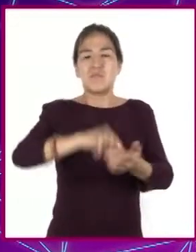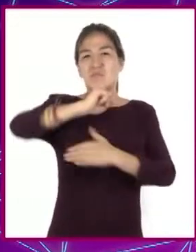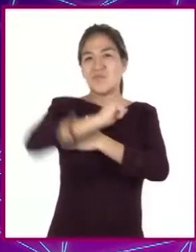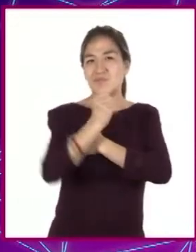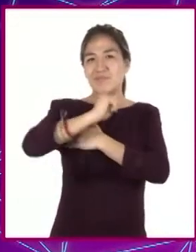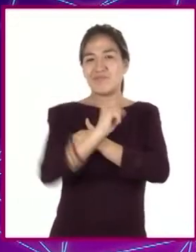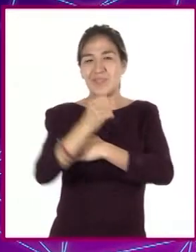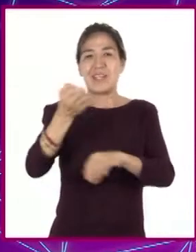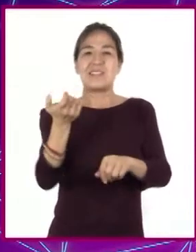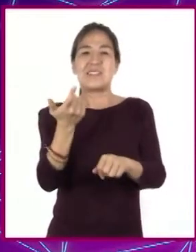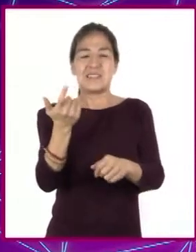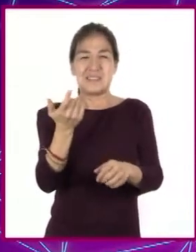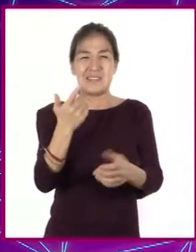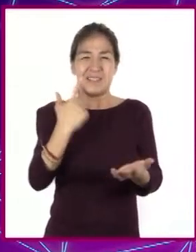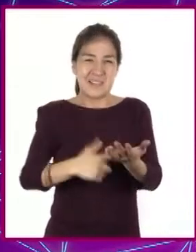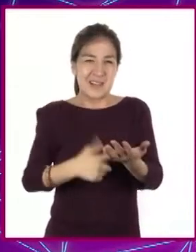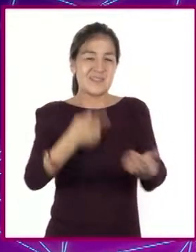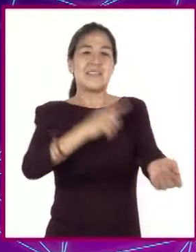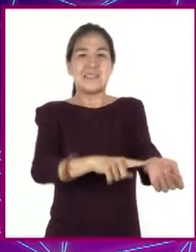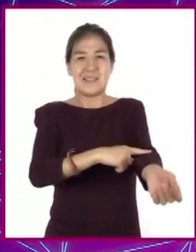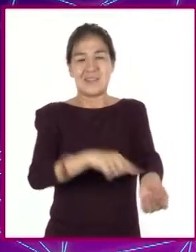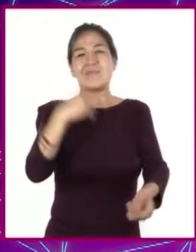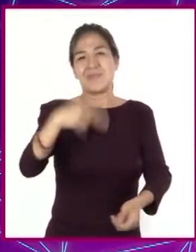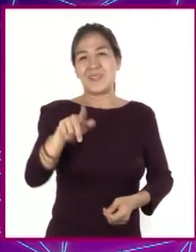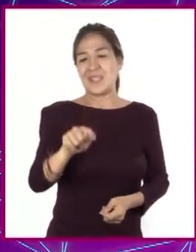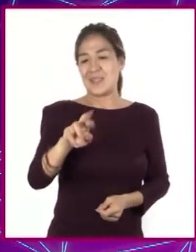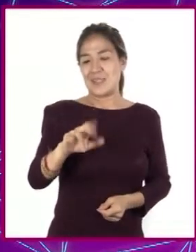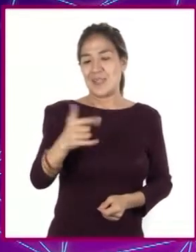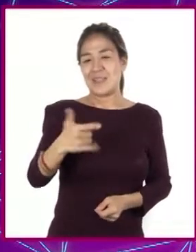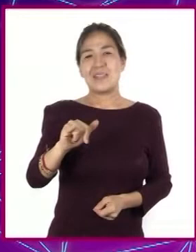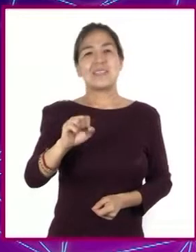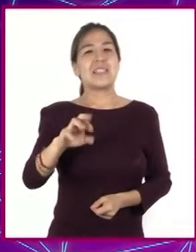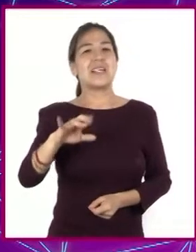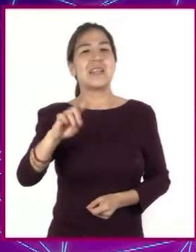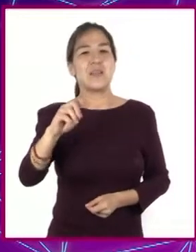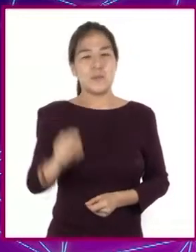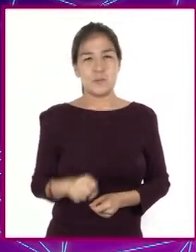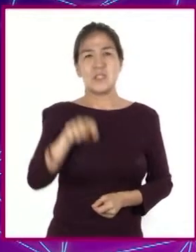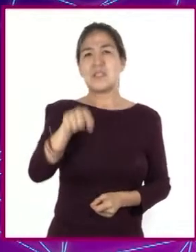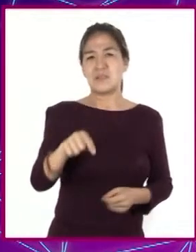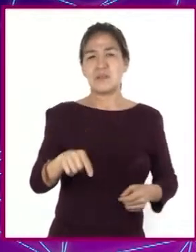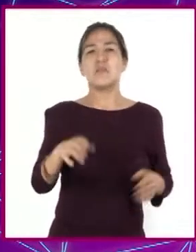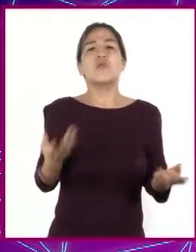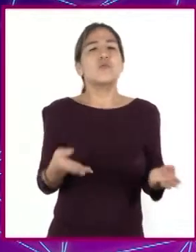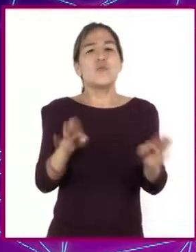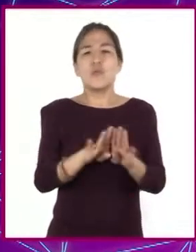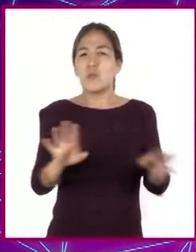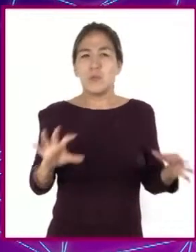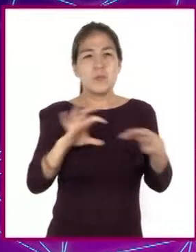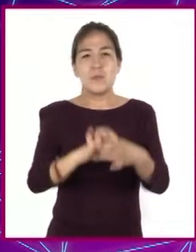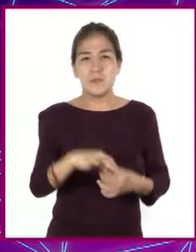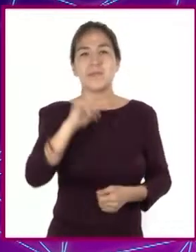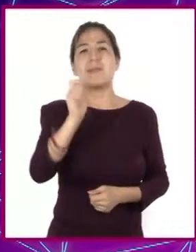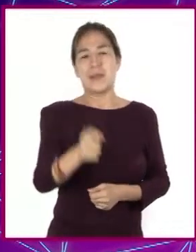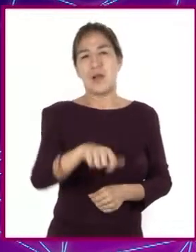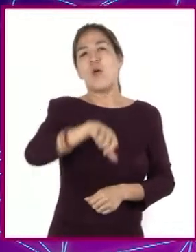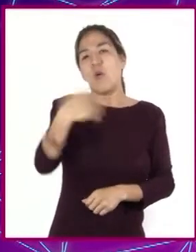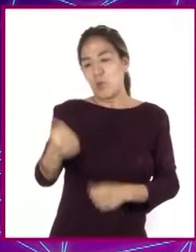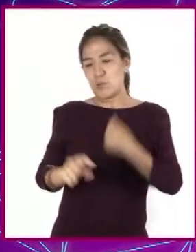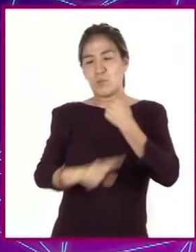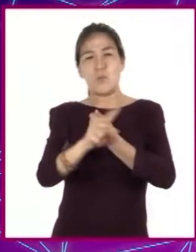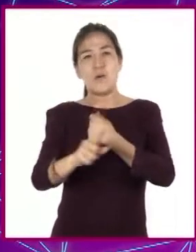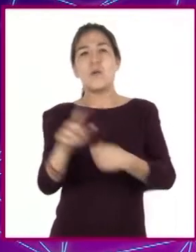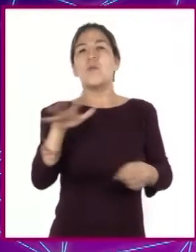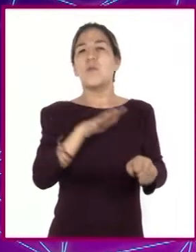como los triglicéridos. Esto también está de manera muy estrechamente relacionada con otros problemas